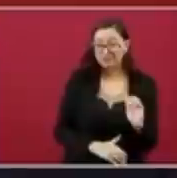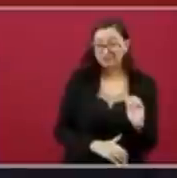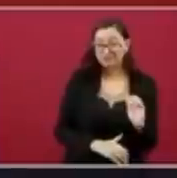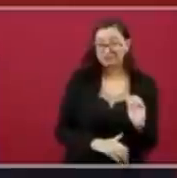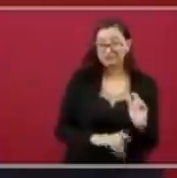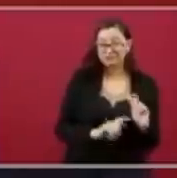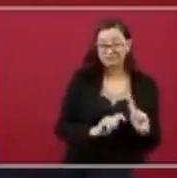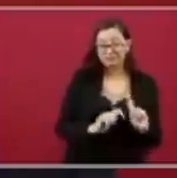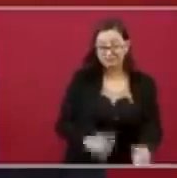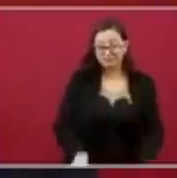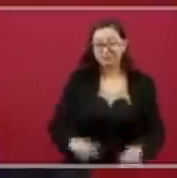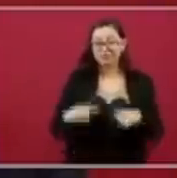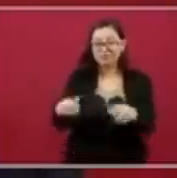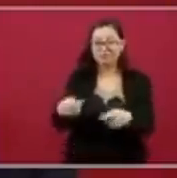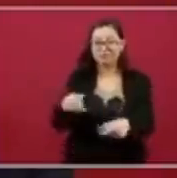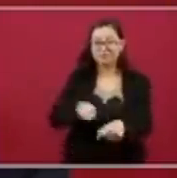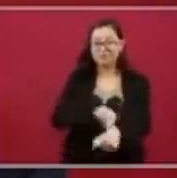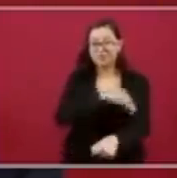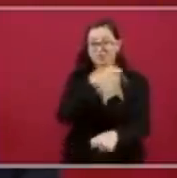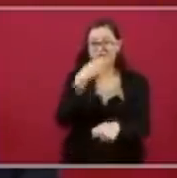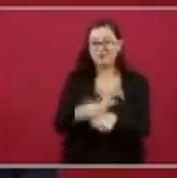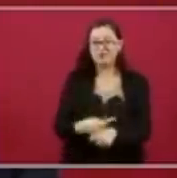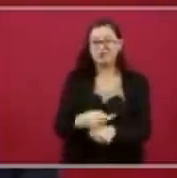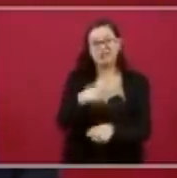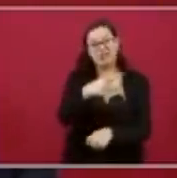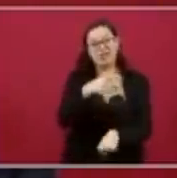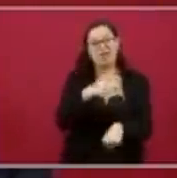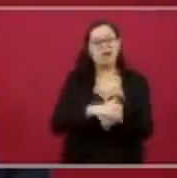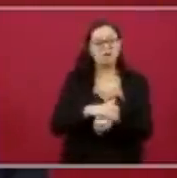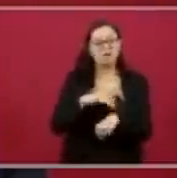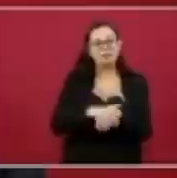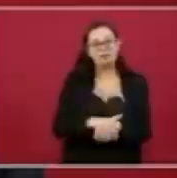le entrega notarías a sus allegados.